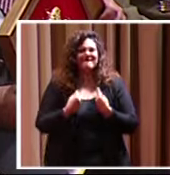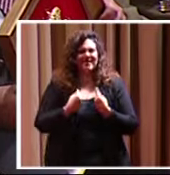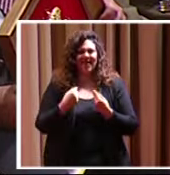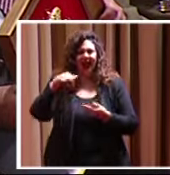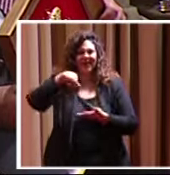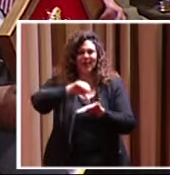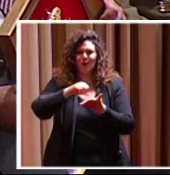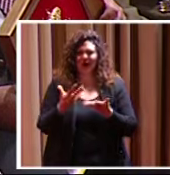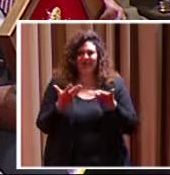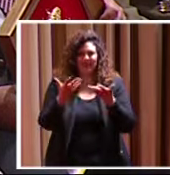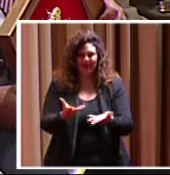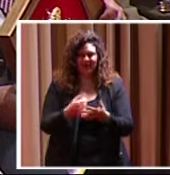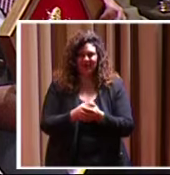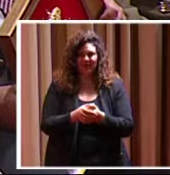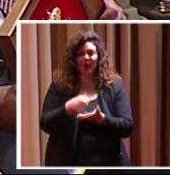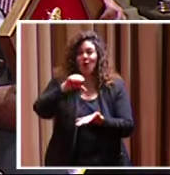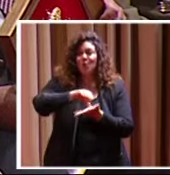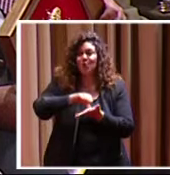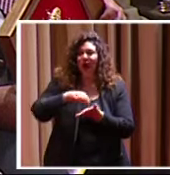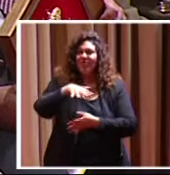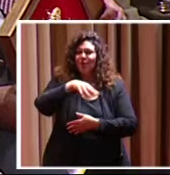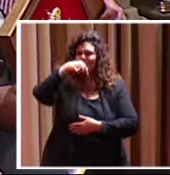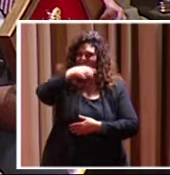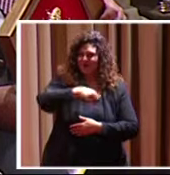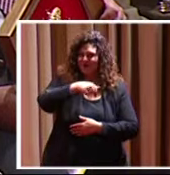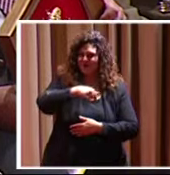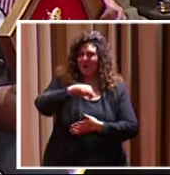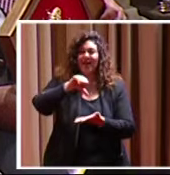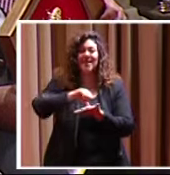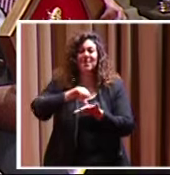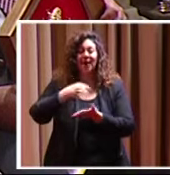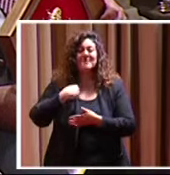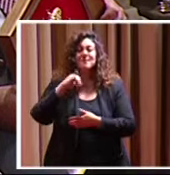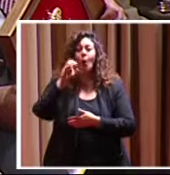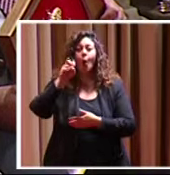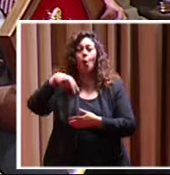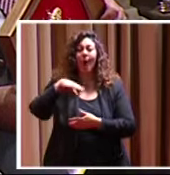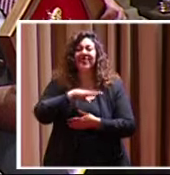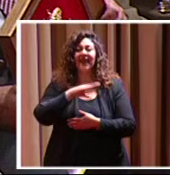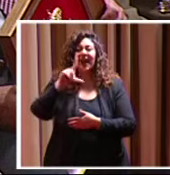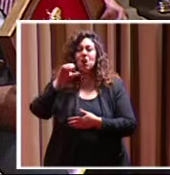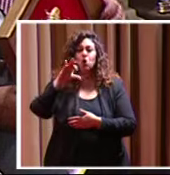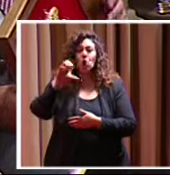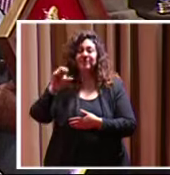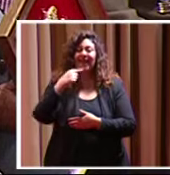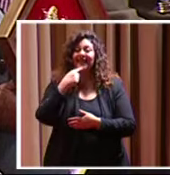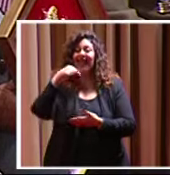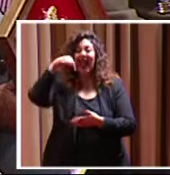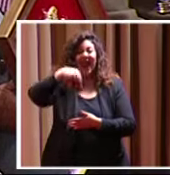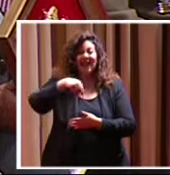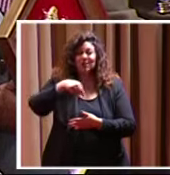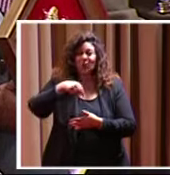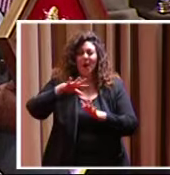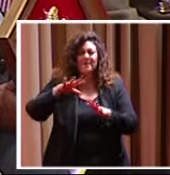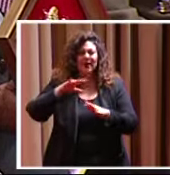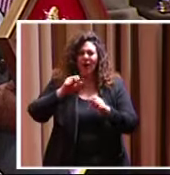sur, una ciudad que, como diría nuestro añorado Juan de Losa, el sur que se desborda hacia todos los